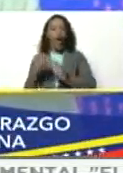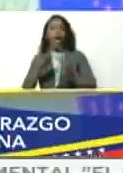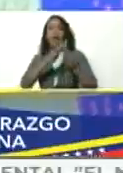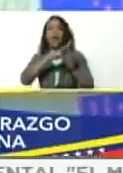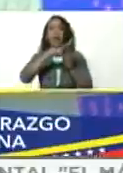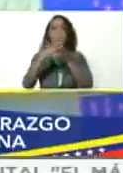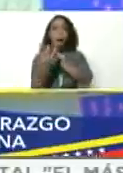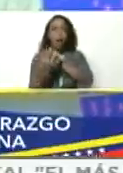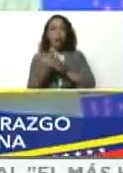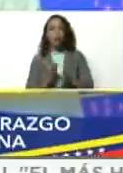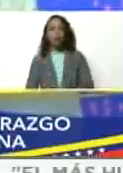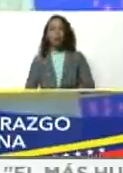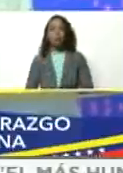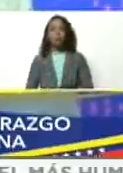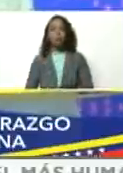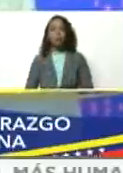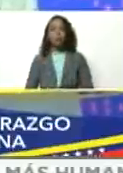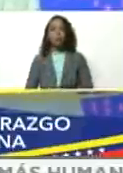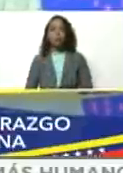barrio,